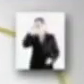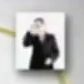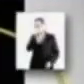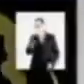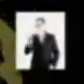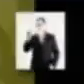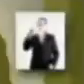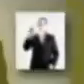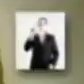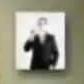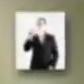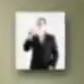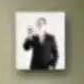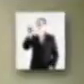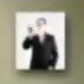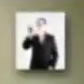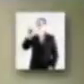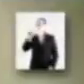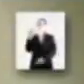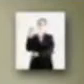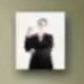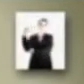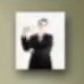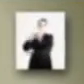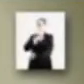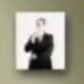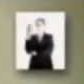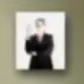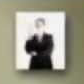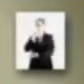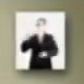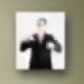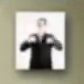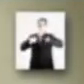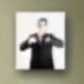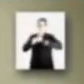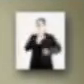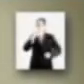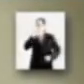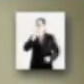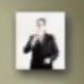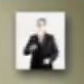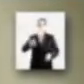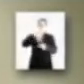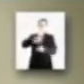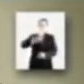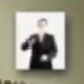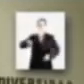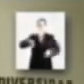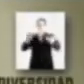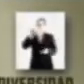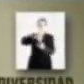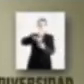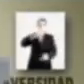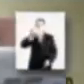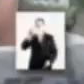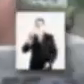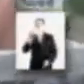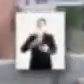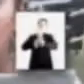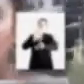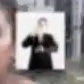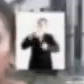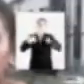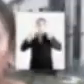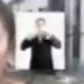presupuesto. En fin, ¿qué va a hacer esa cúpula judicial con no más de 1.600 jueces y fiscales para un